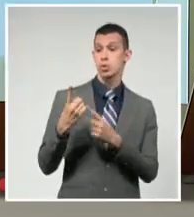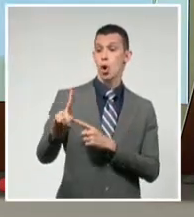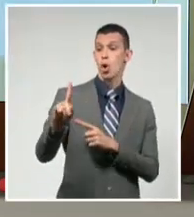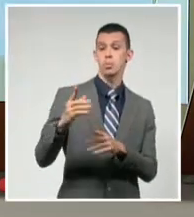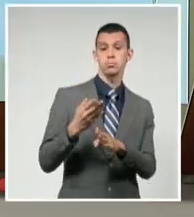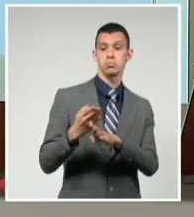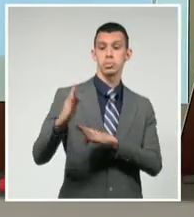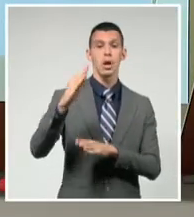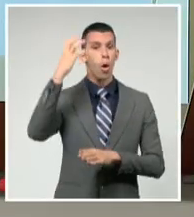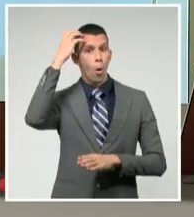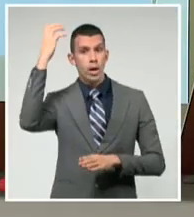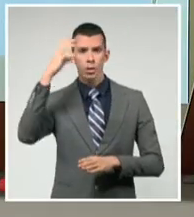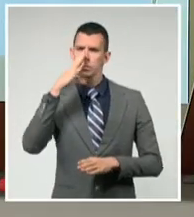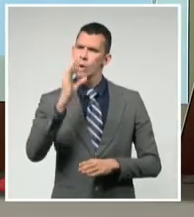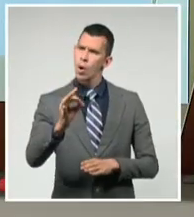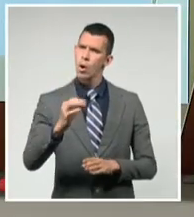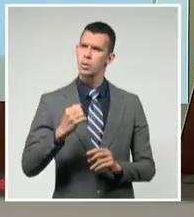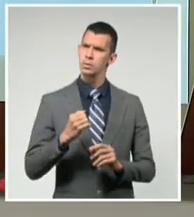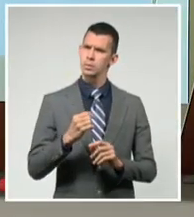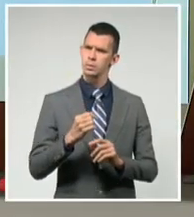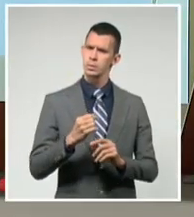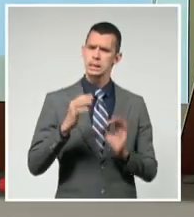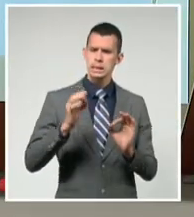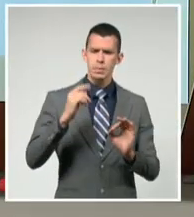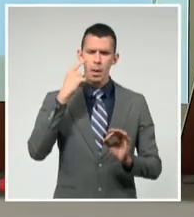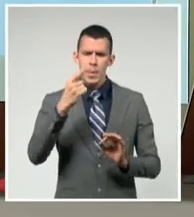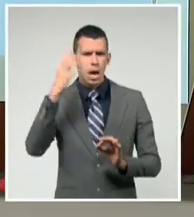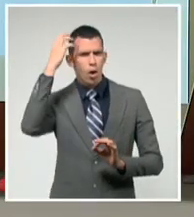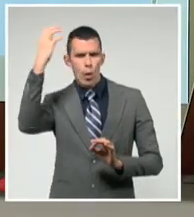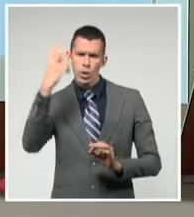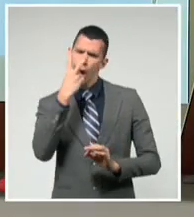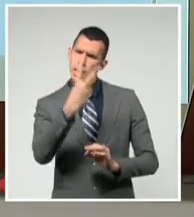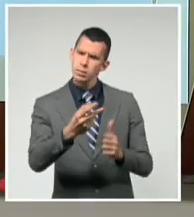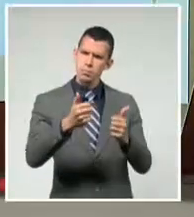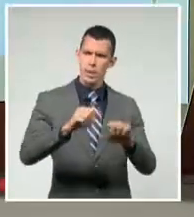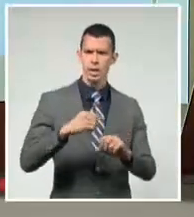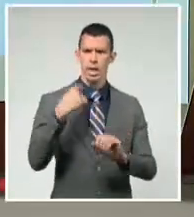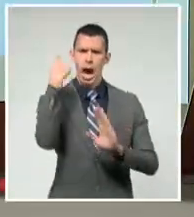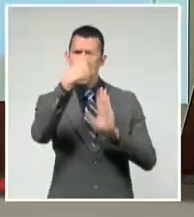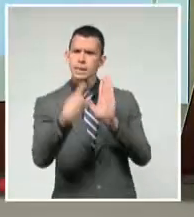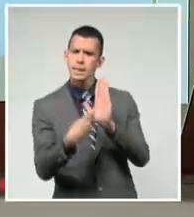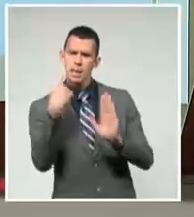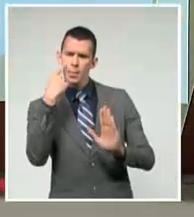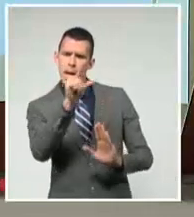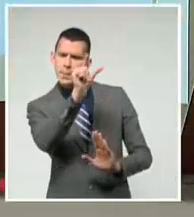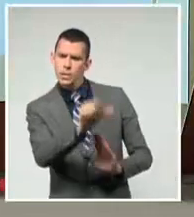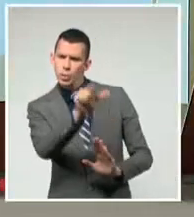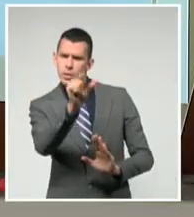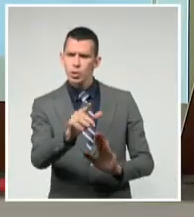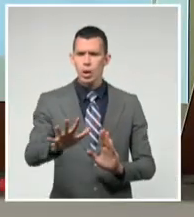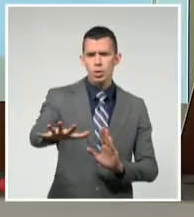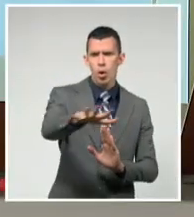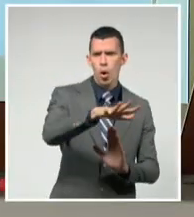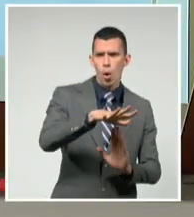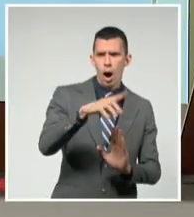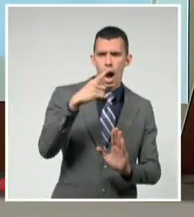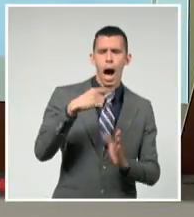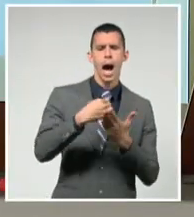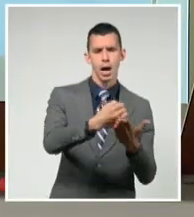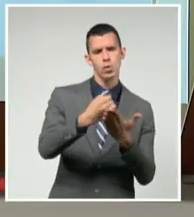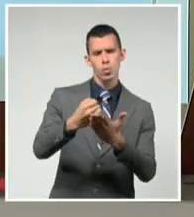mucho a lo largo del estudio y ahora que se anuncia que próximamente comenzará este proceso asimismo anunció también marino murillo jorge